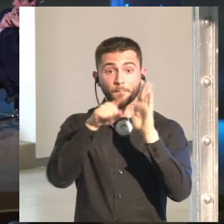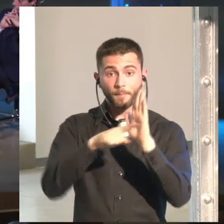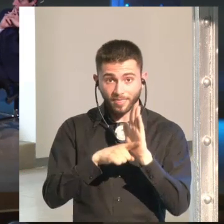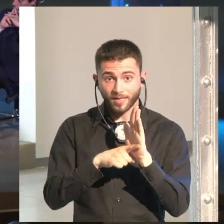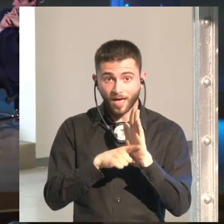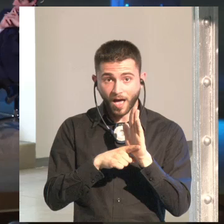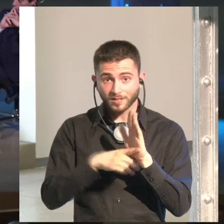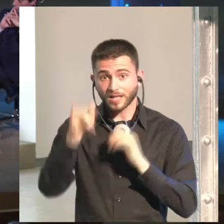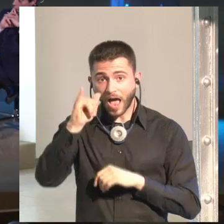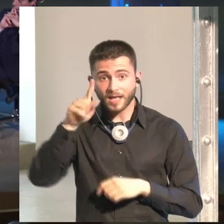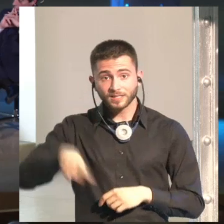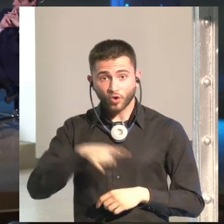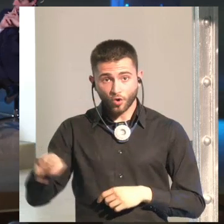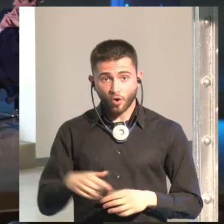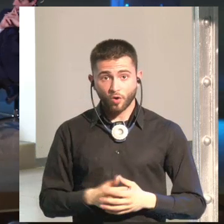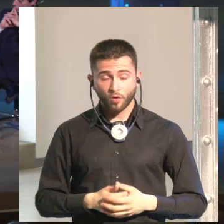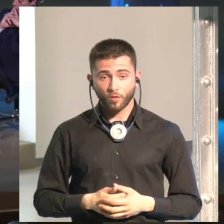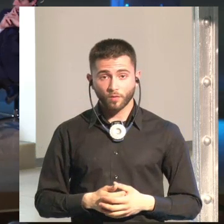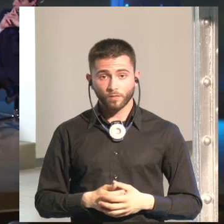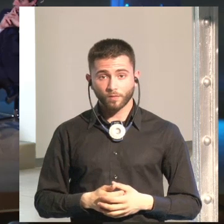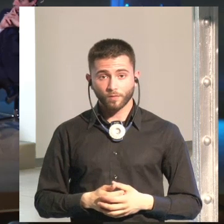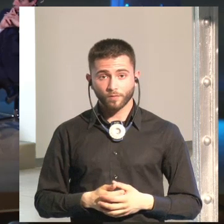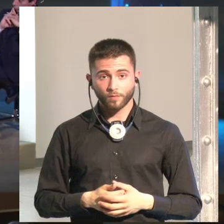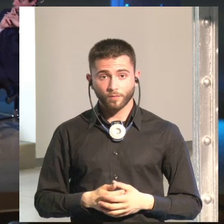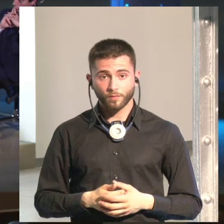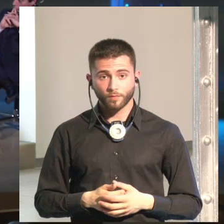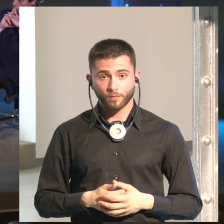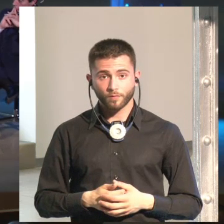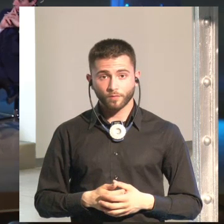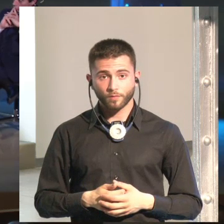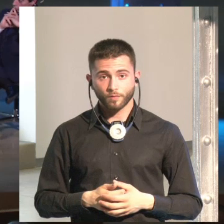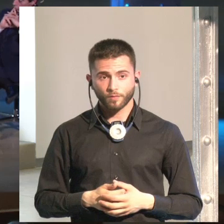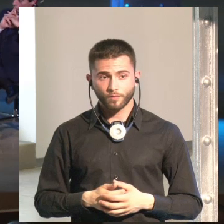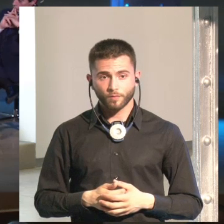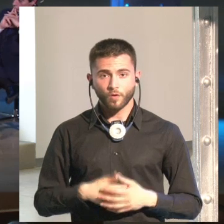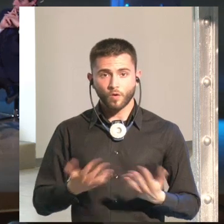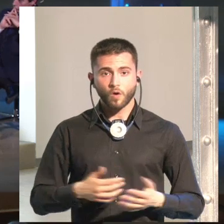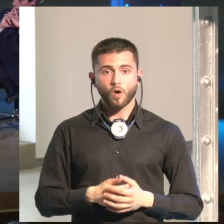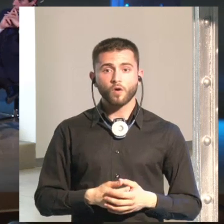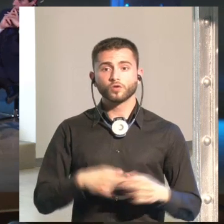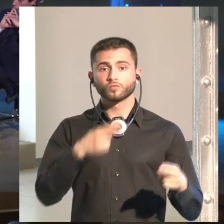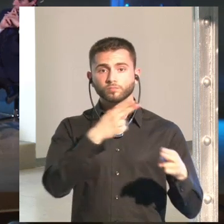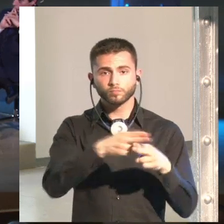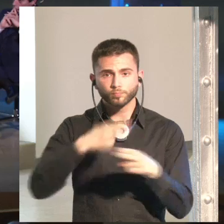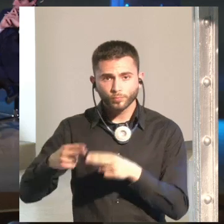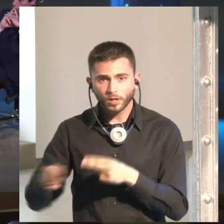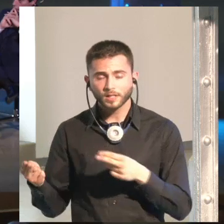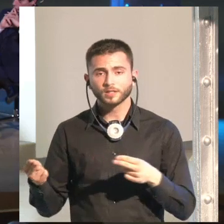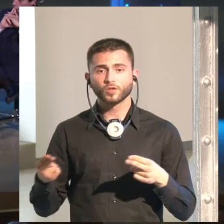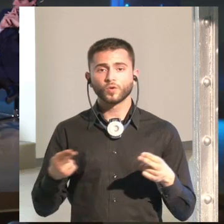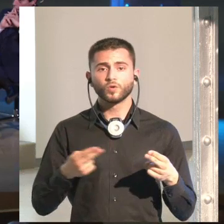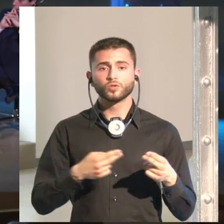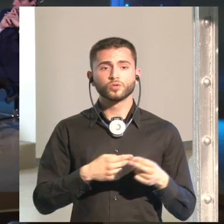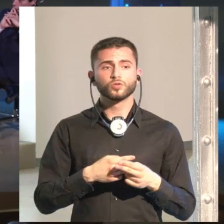tomadas en esa dirección? Que esto es realmente también lo que se entiende a los reguladores, de los políticos, y que estamos moviendo a